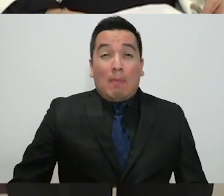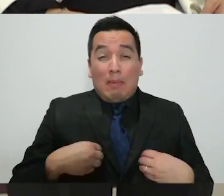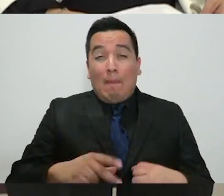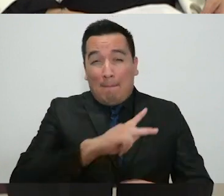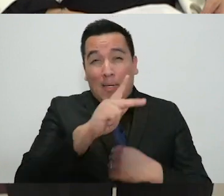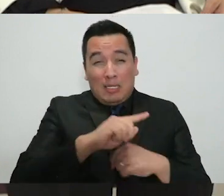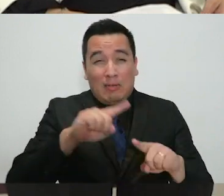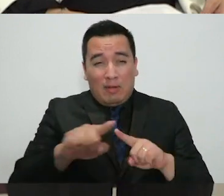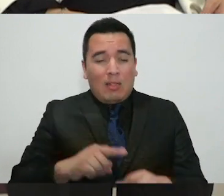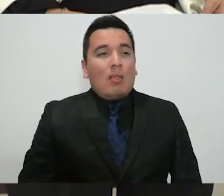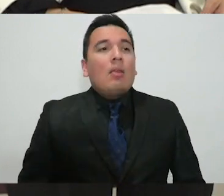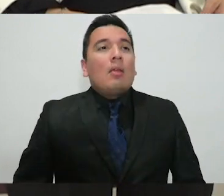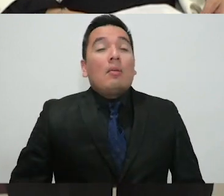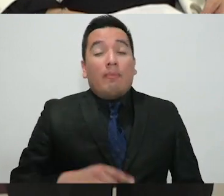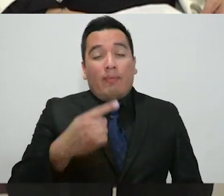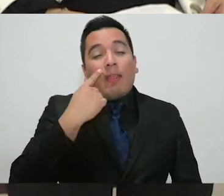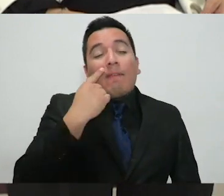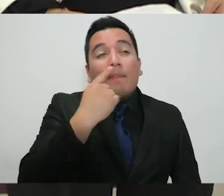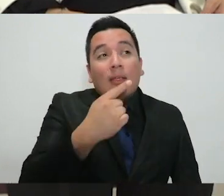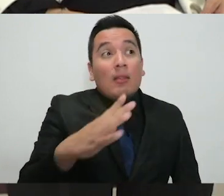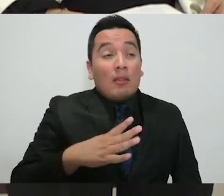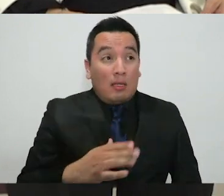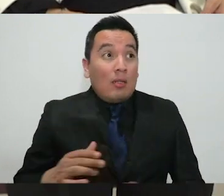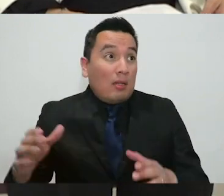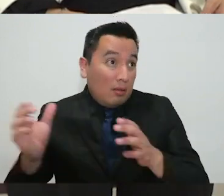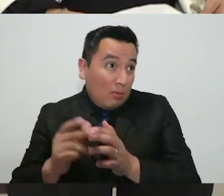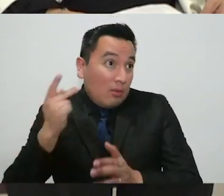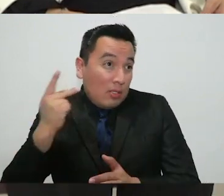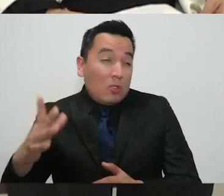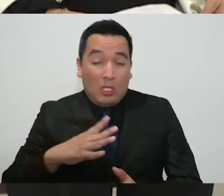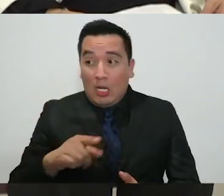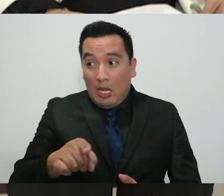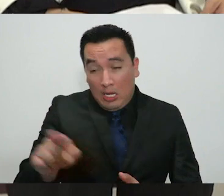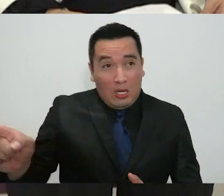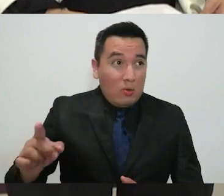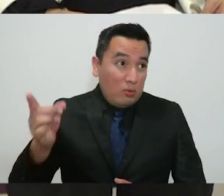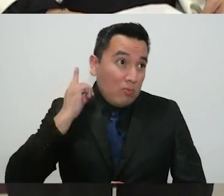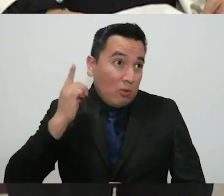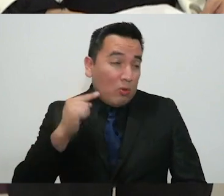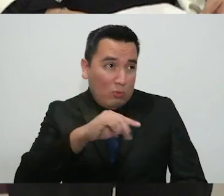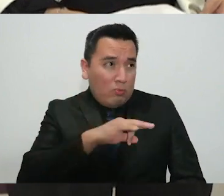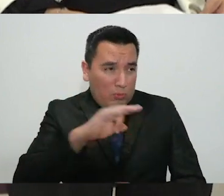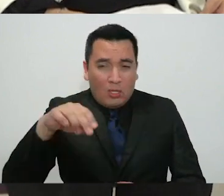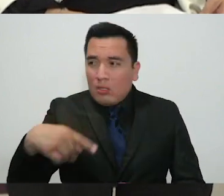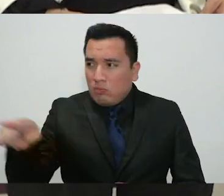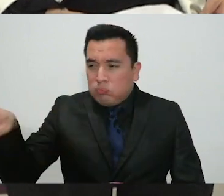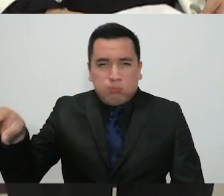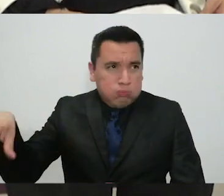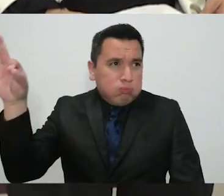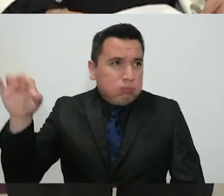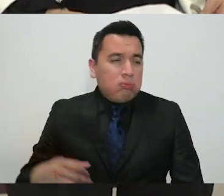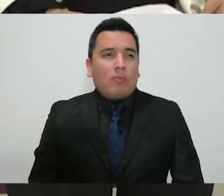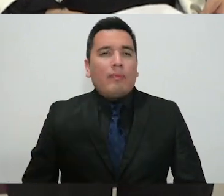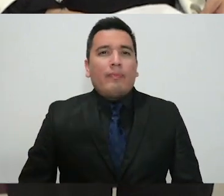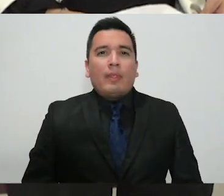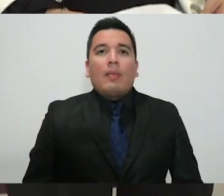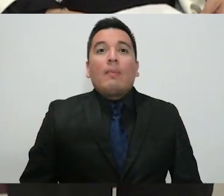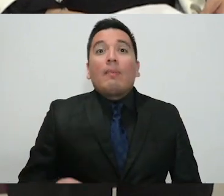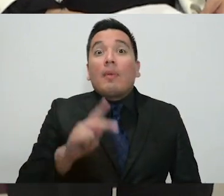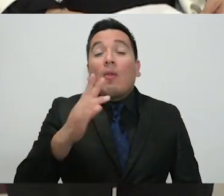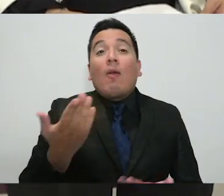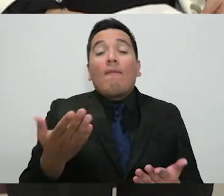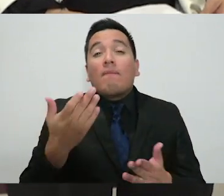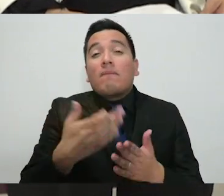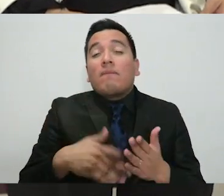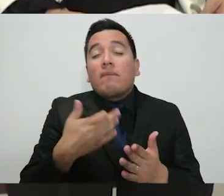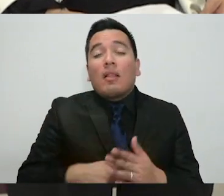diga, mira, los partidos postularon a estos candidatos y tú puedes votar por cualquiera de ellos. La diferencia es que